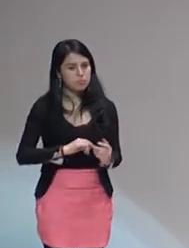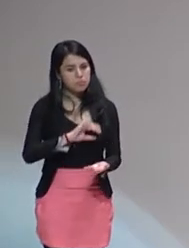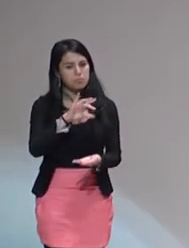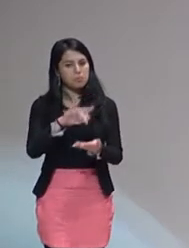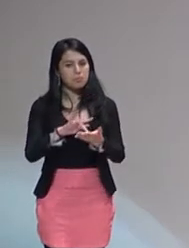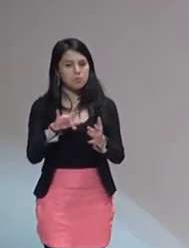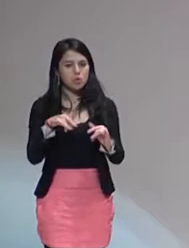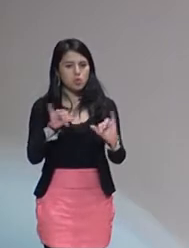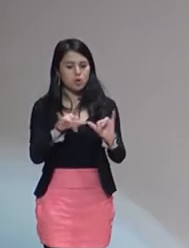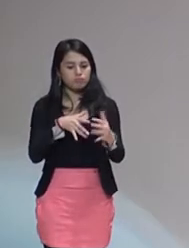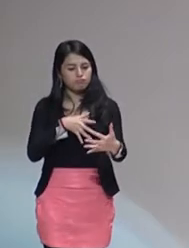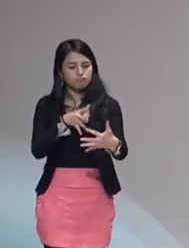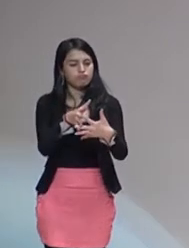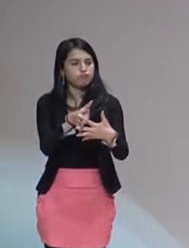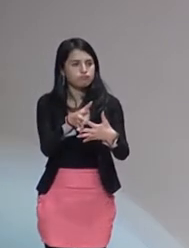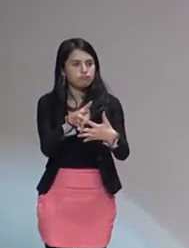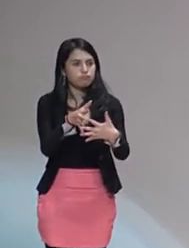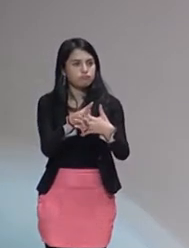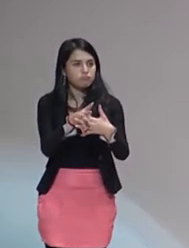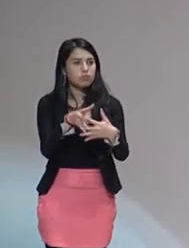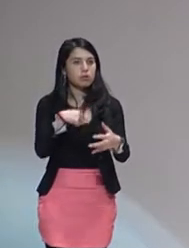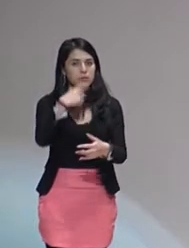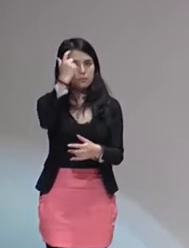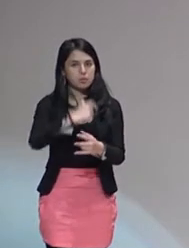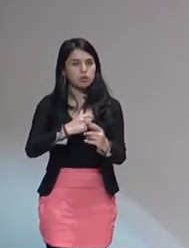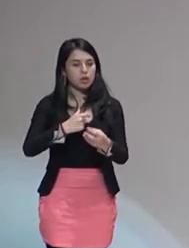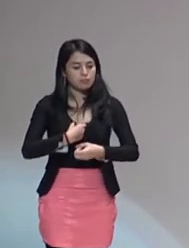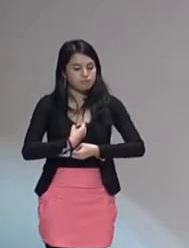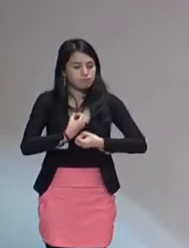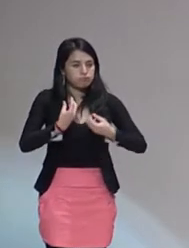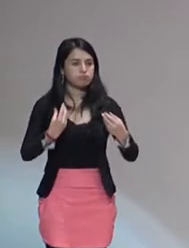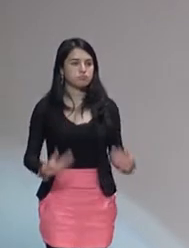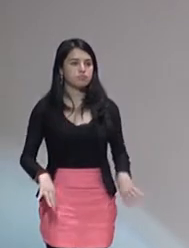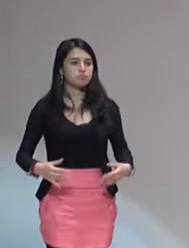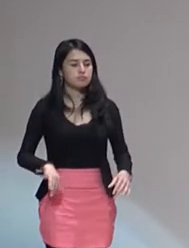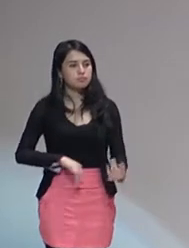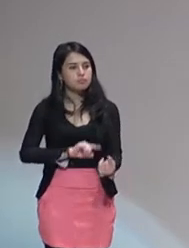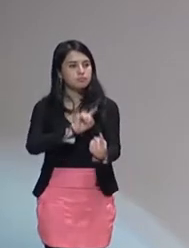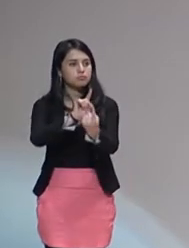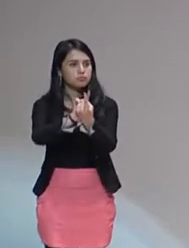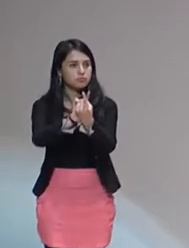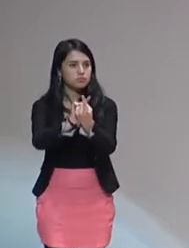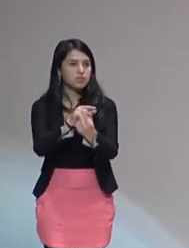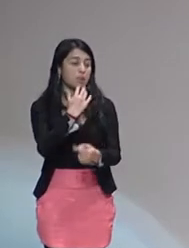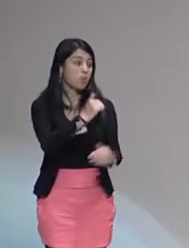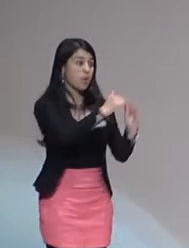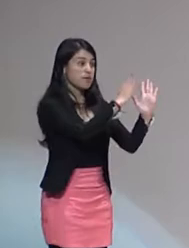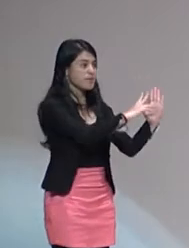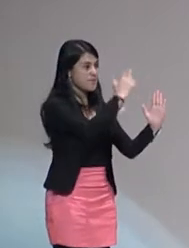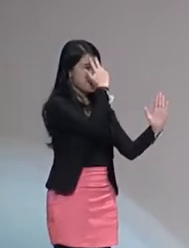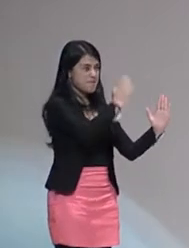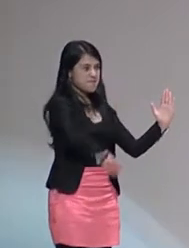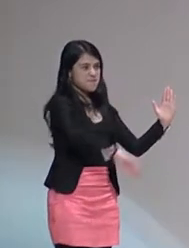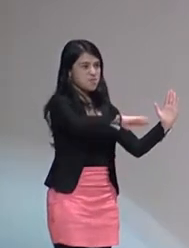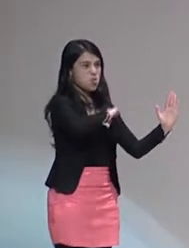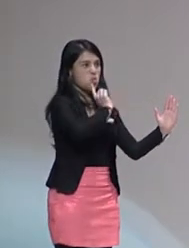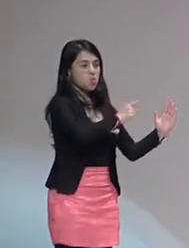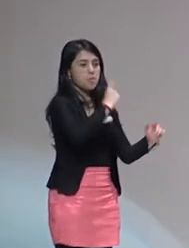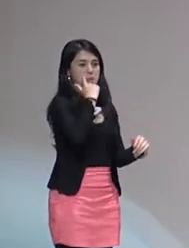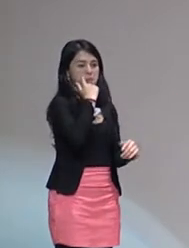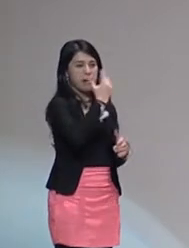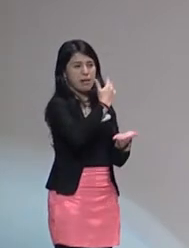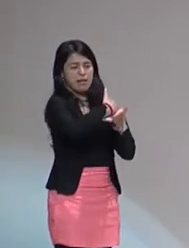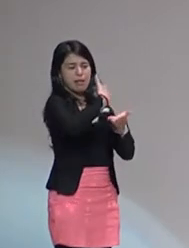su acogida, el sujeto se desarma. Y puede llegar muy bravo de la casa porque su papá le pegó, lo